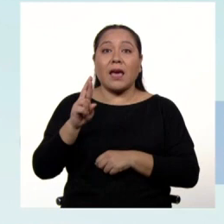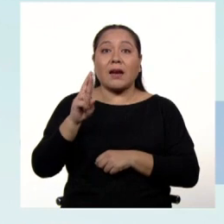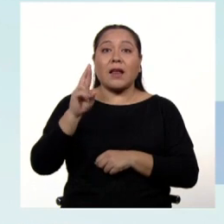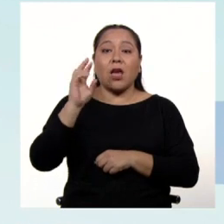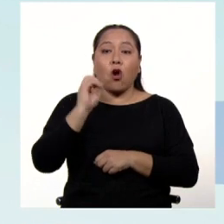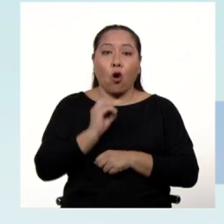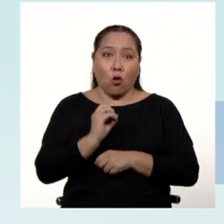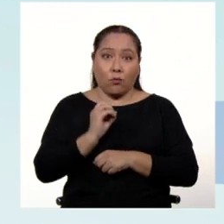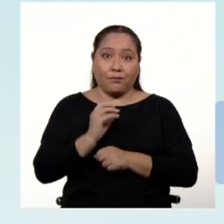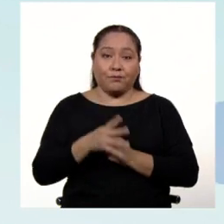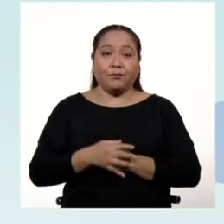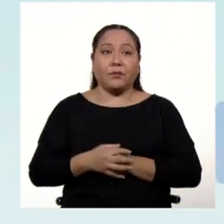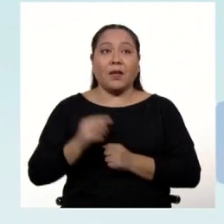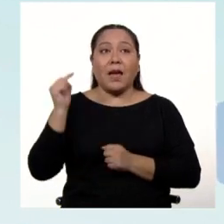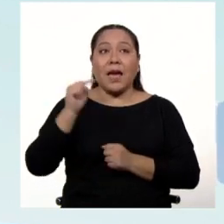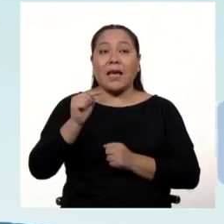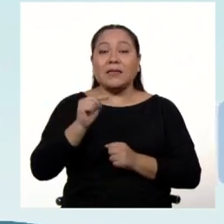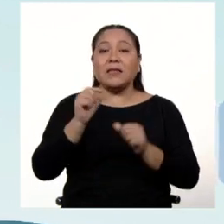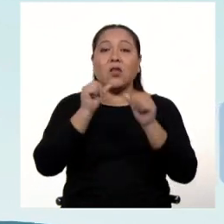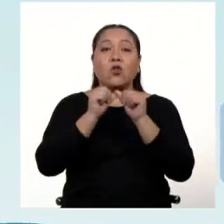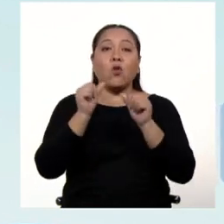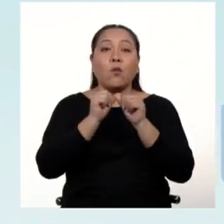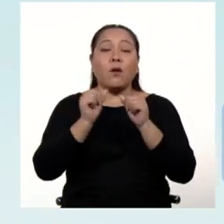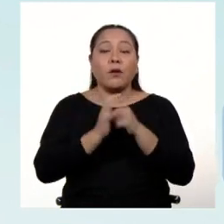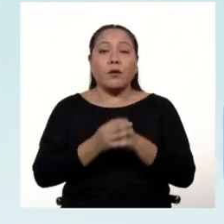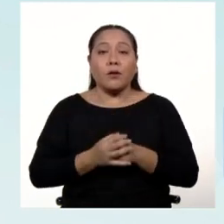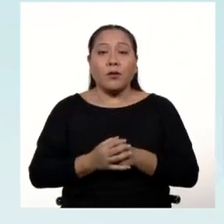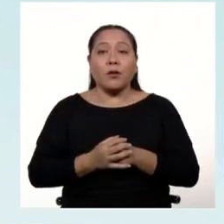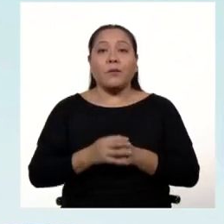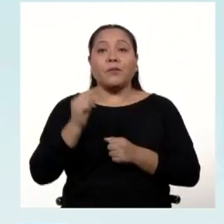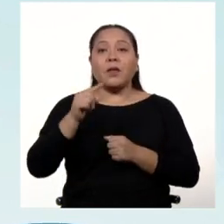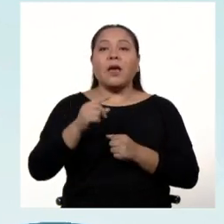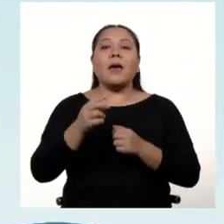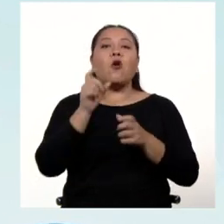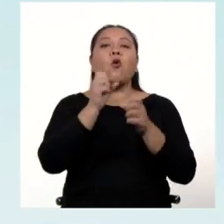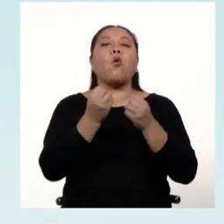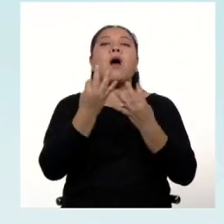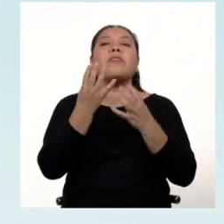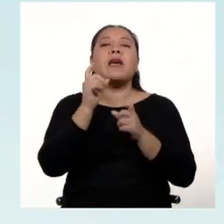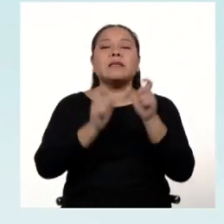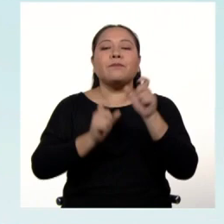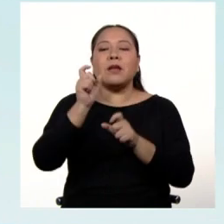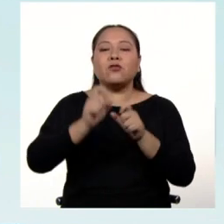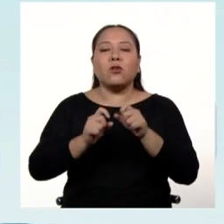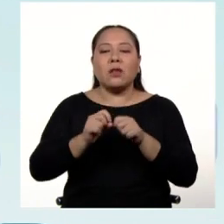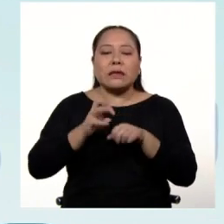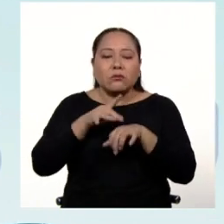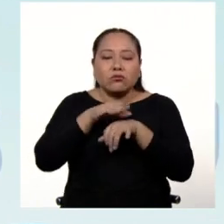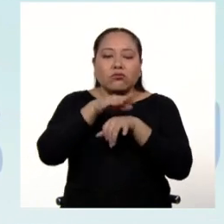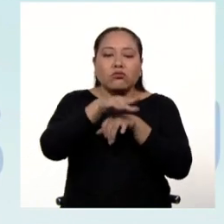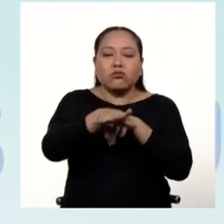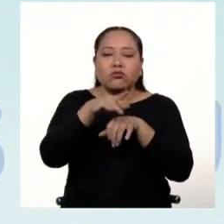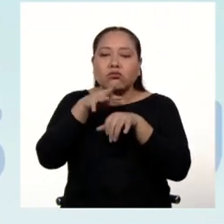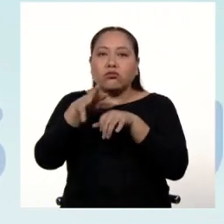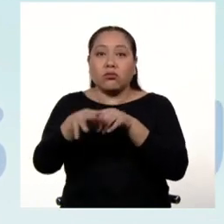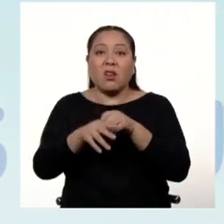Rho. Este término corresponde al número de contagios que una persona infectada puede generar.